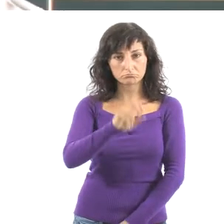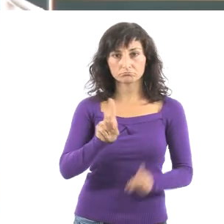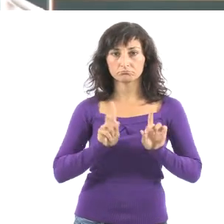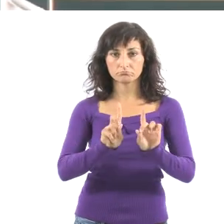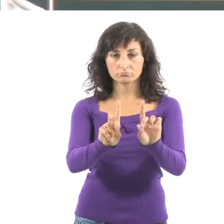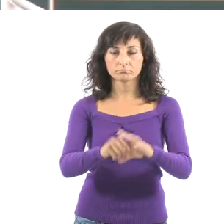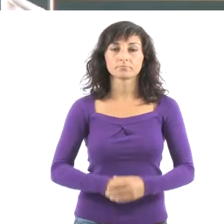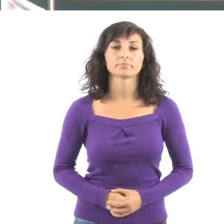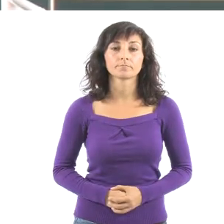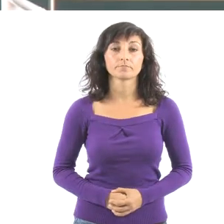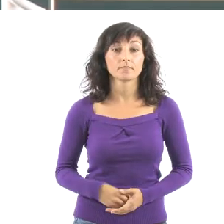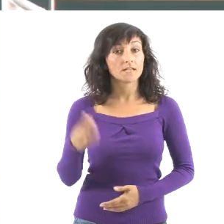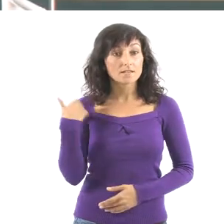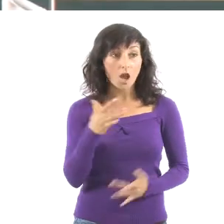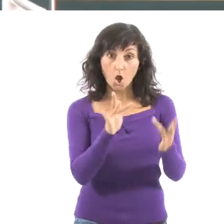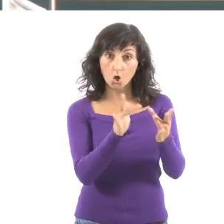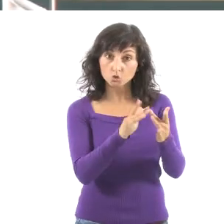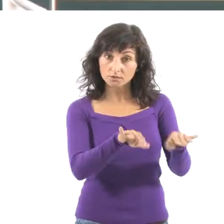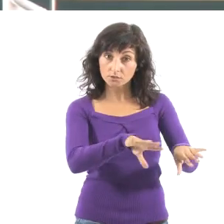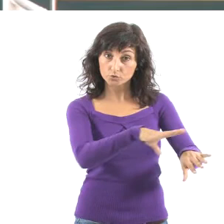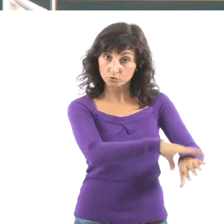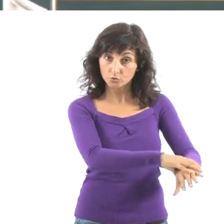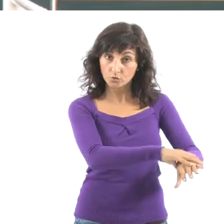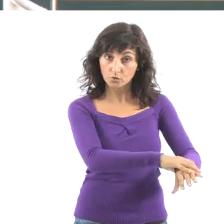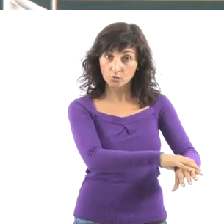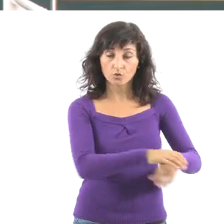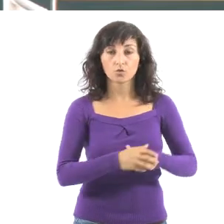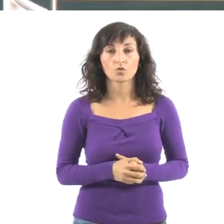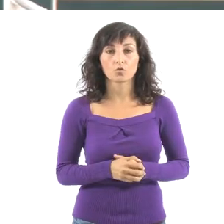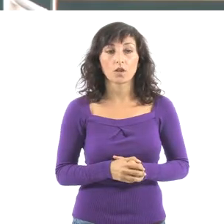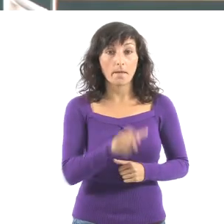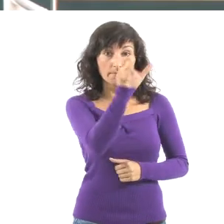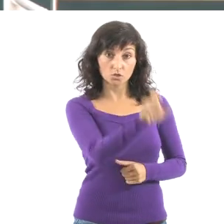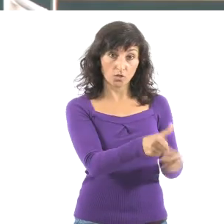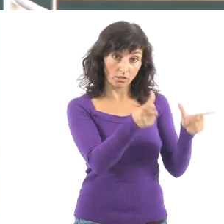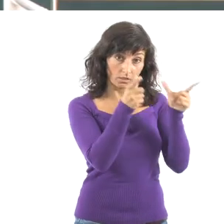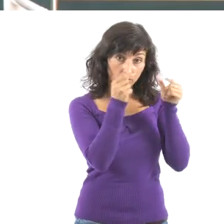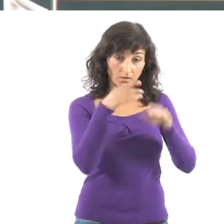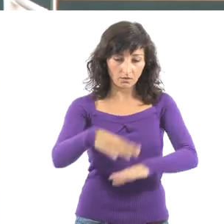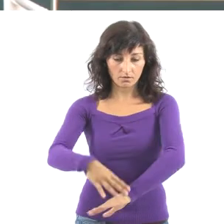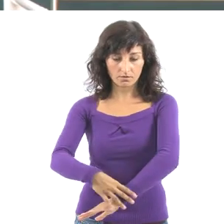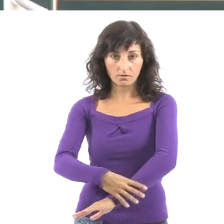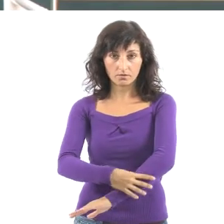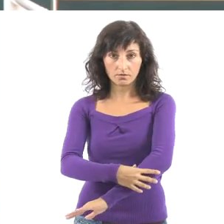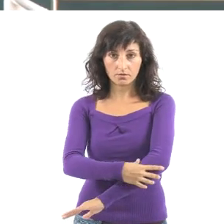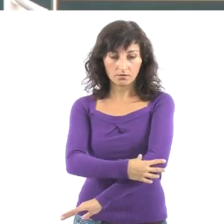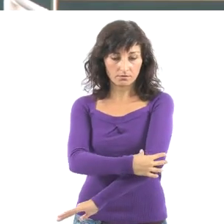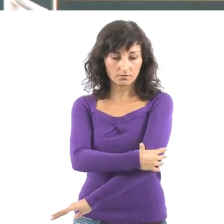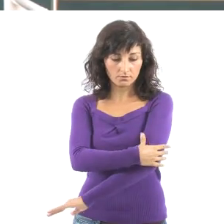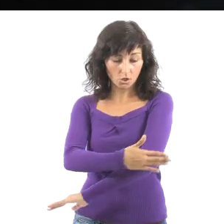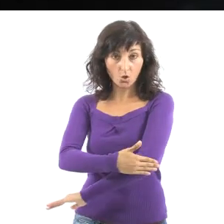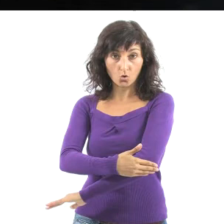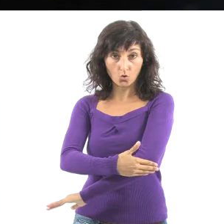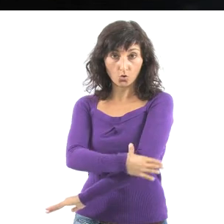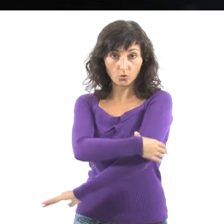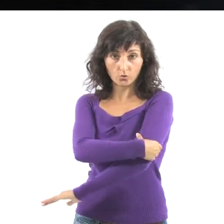Una vez establecido el contacto con la persona deficiente visual, ésta recorrerá nuestro antebrazo y se sujetará de nuestro codo